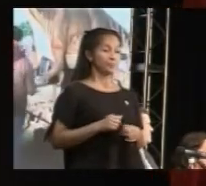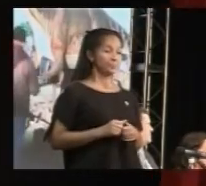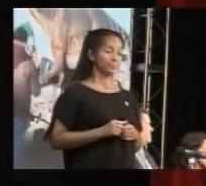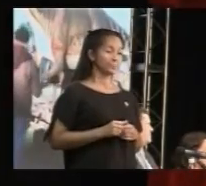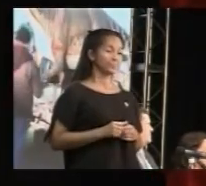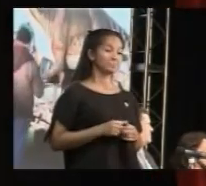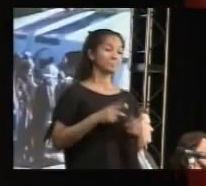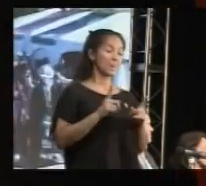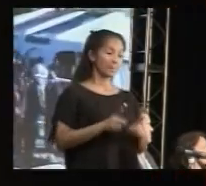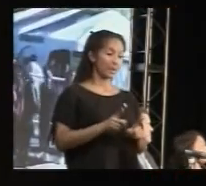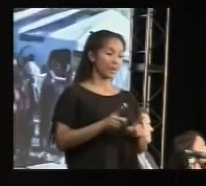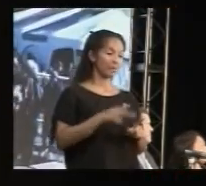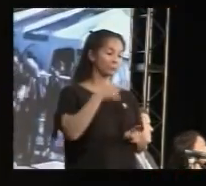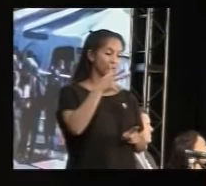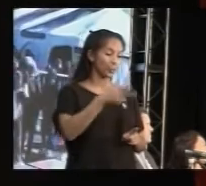y quiero también